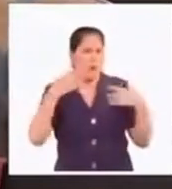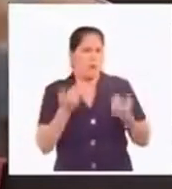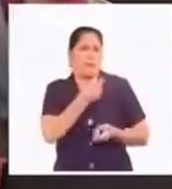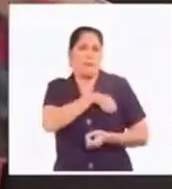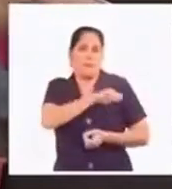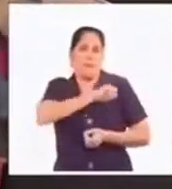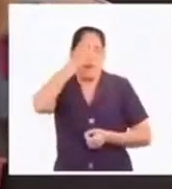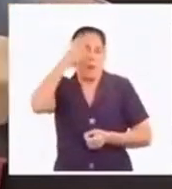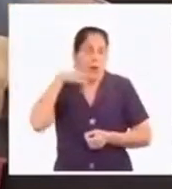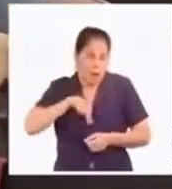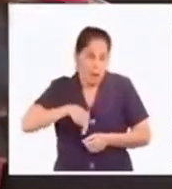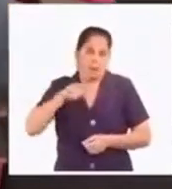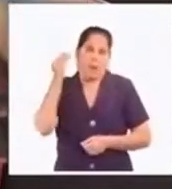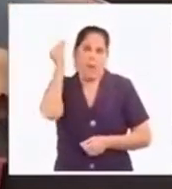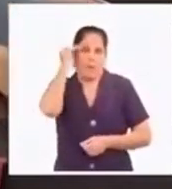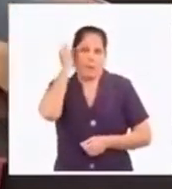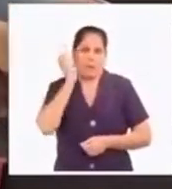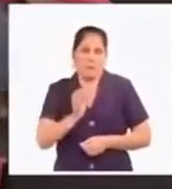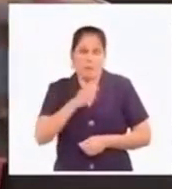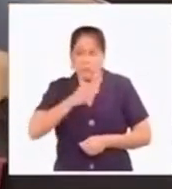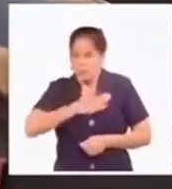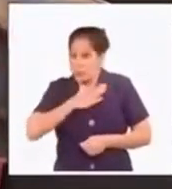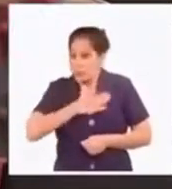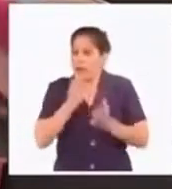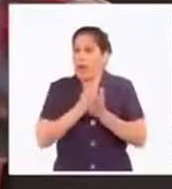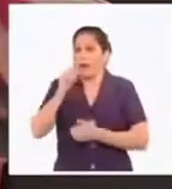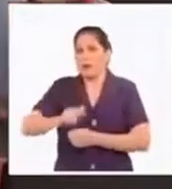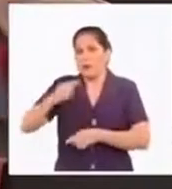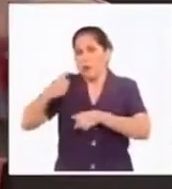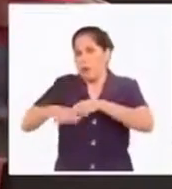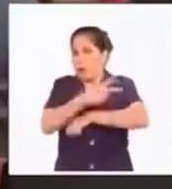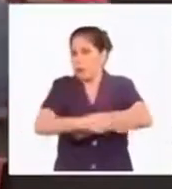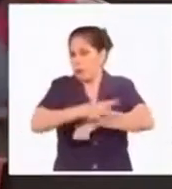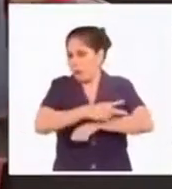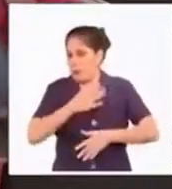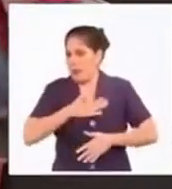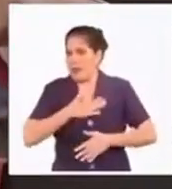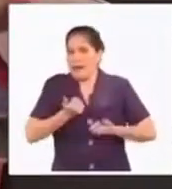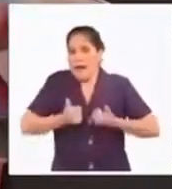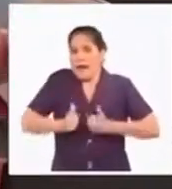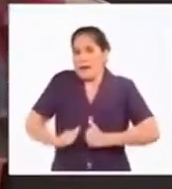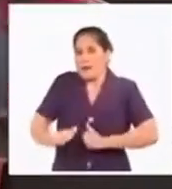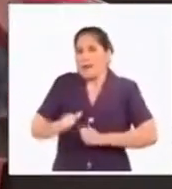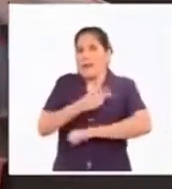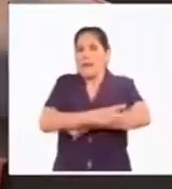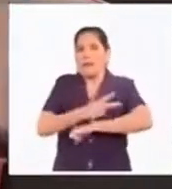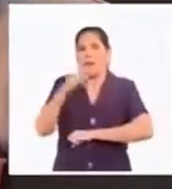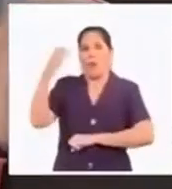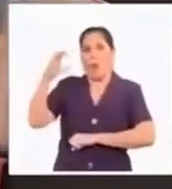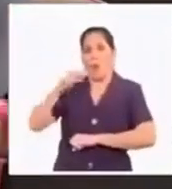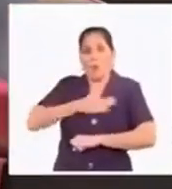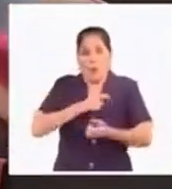pueblo. Eso lo he aprendido aquí. Y yo, como estudiante de otra nacionalidad, nacida en Colombia, pero